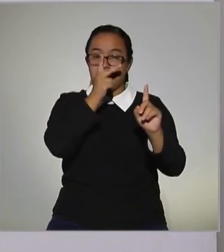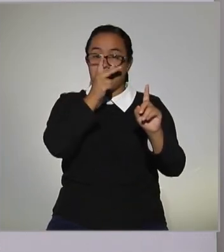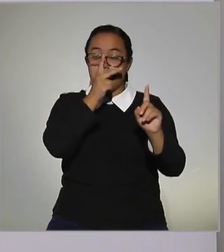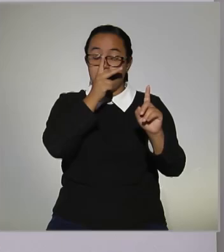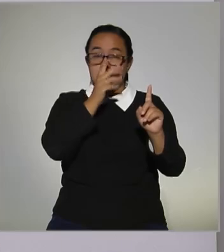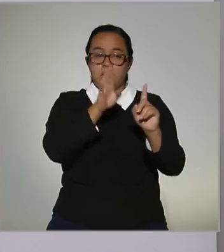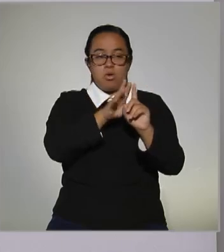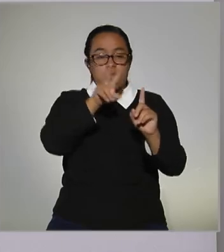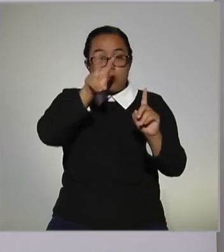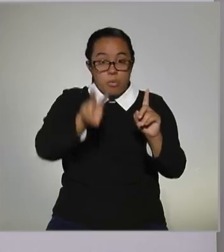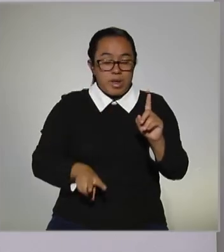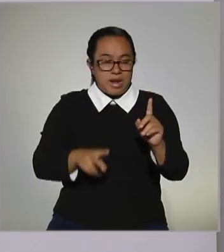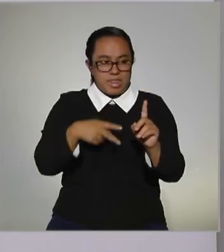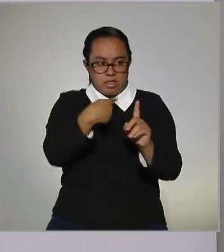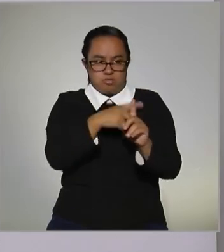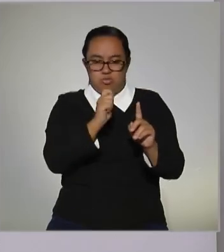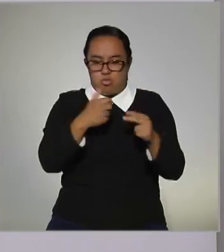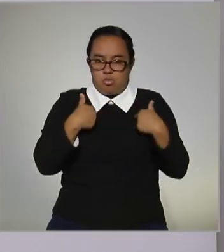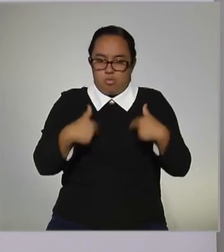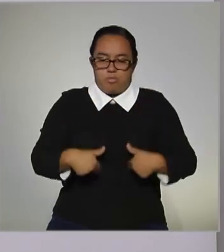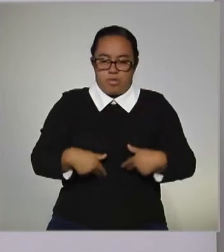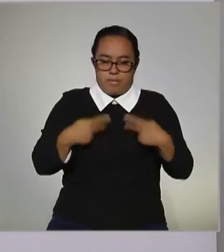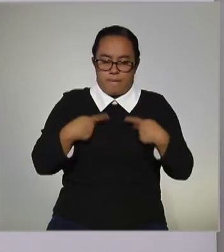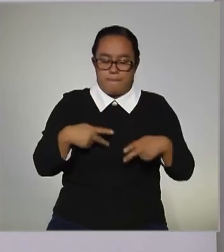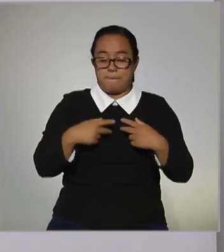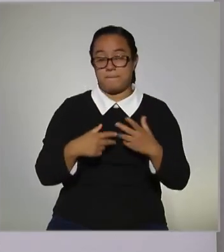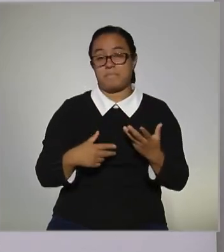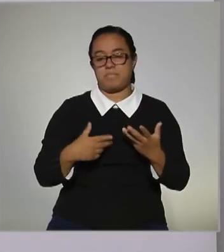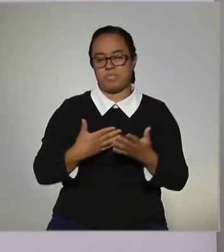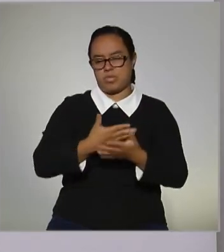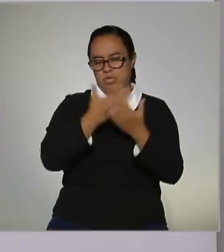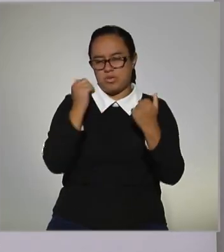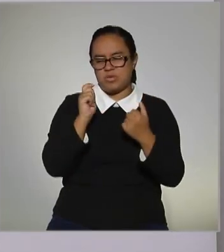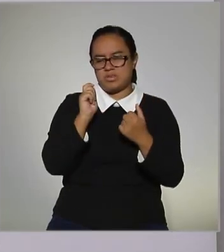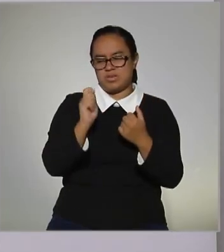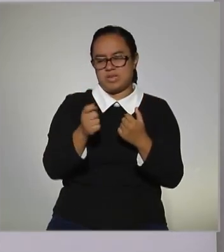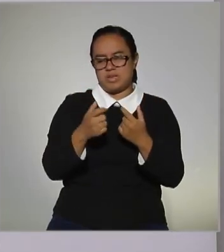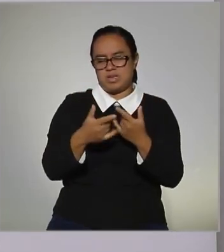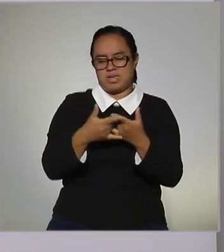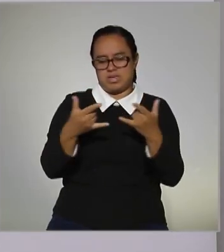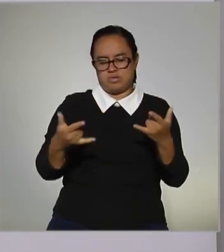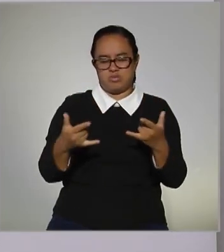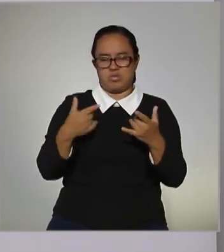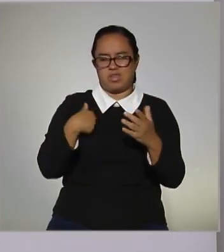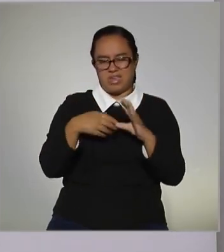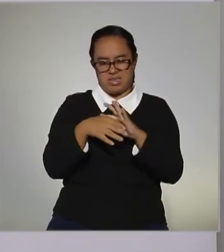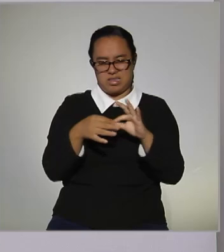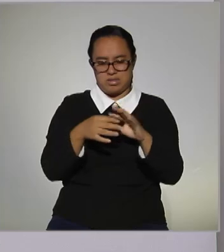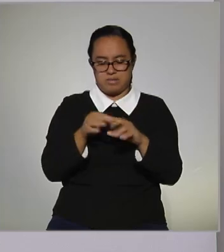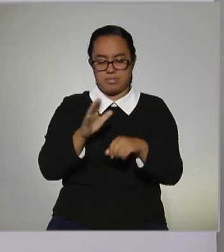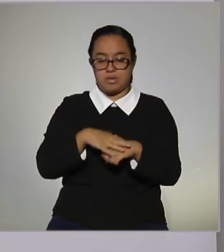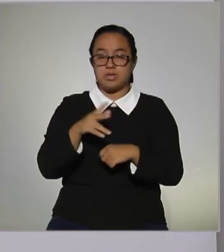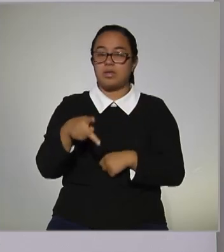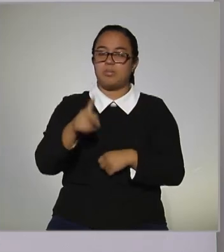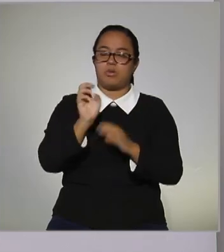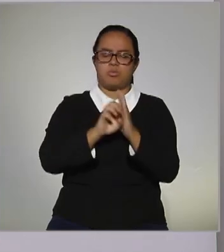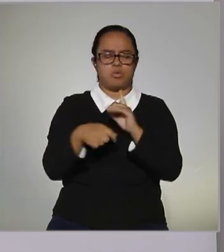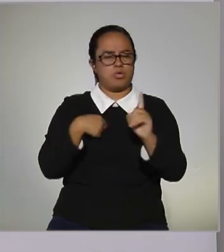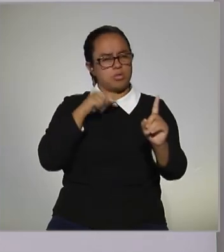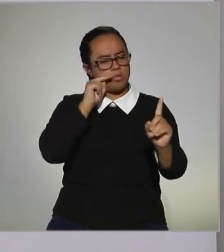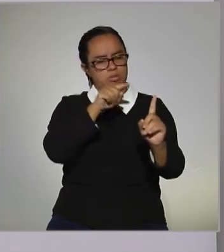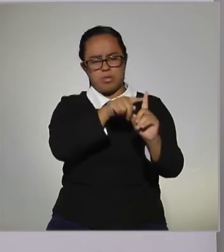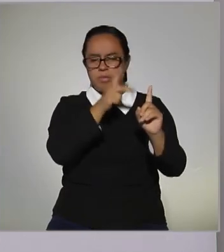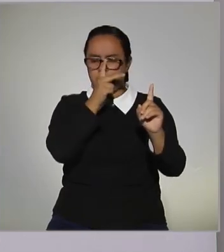de la realidad. No sé, sin meterme al caso que no nos comentó Lupita ni nada, pero si yo veo que mi papá,